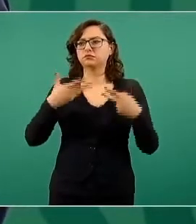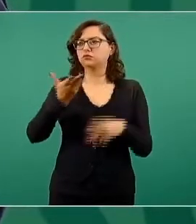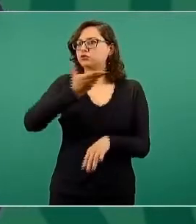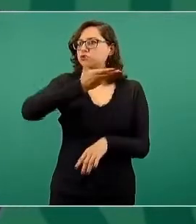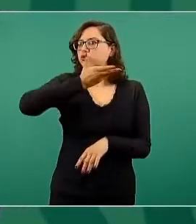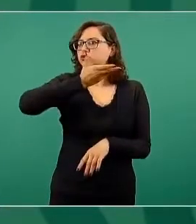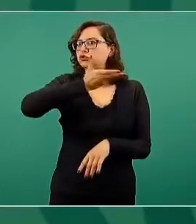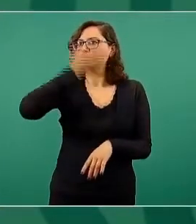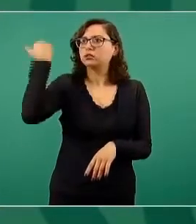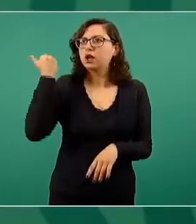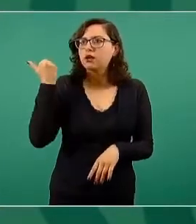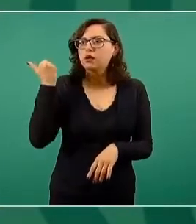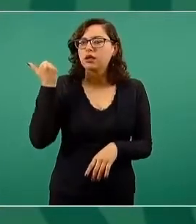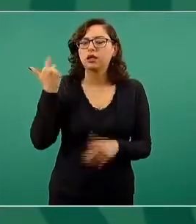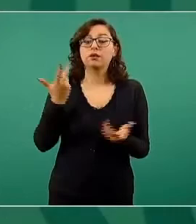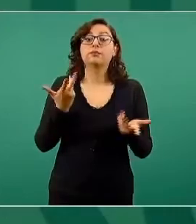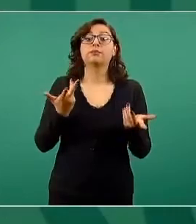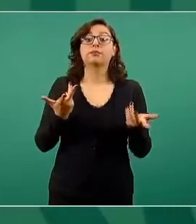Entonces,